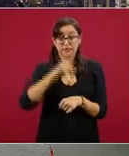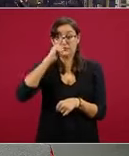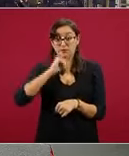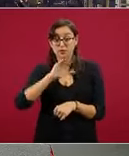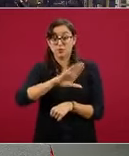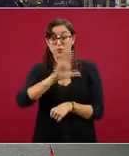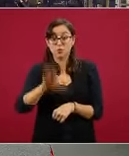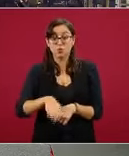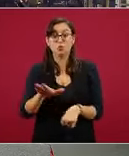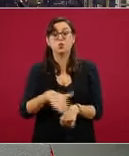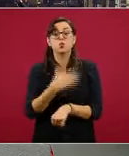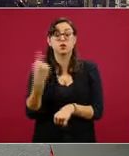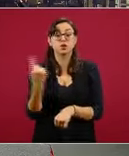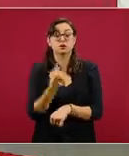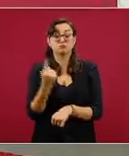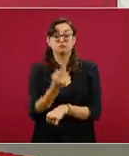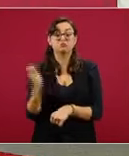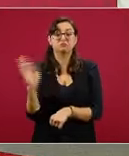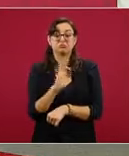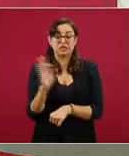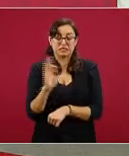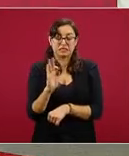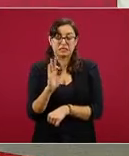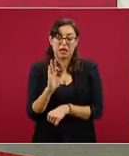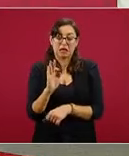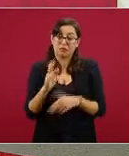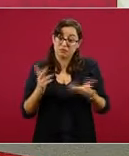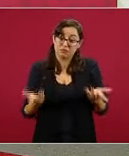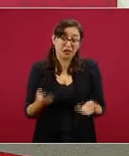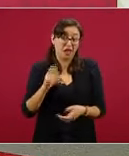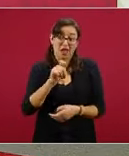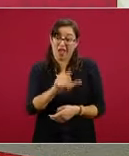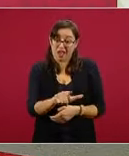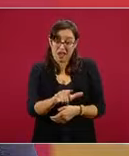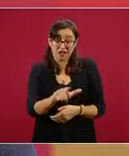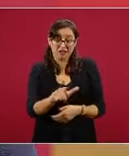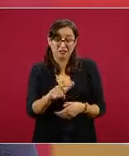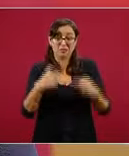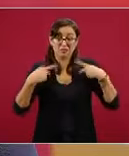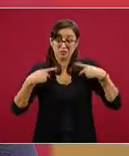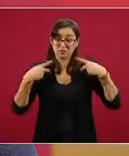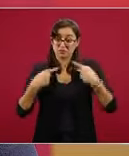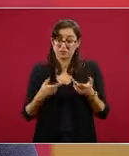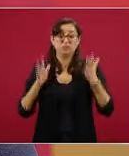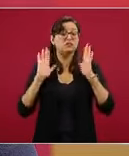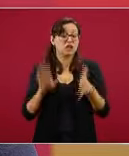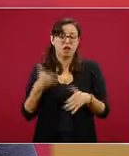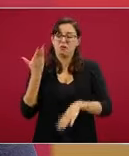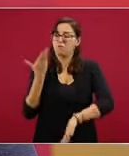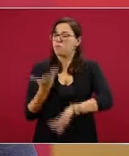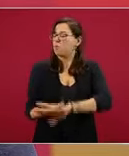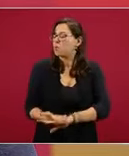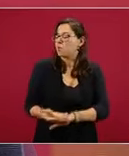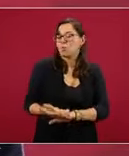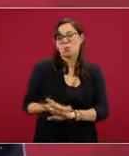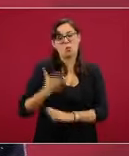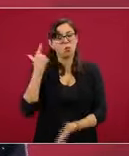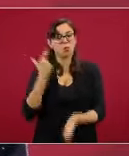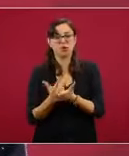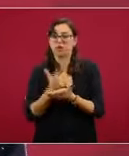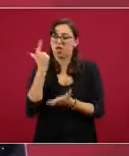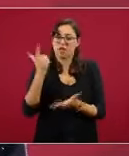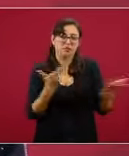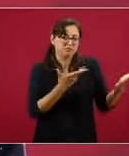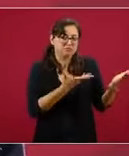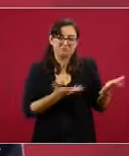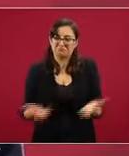probable que su fallecimiento se haya debido más bien al estado avanzado de su enfermedad o de las complicaciones, y no es